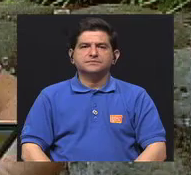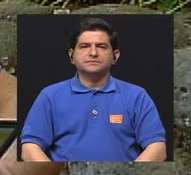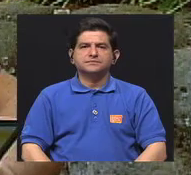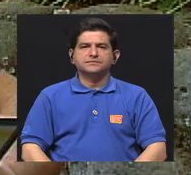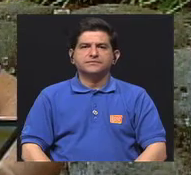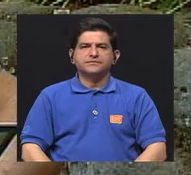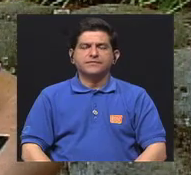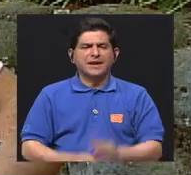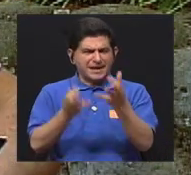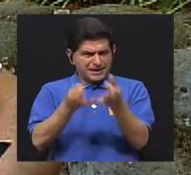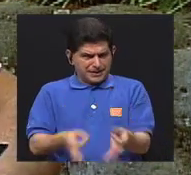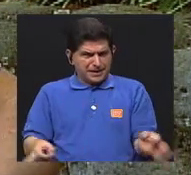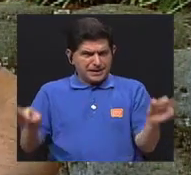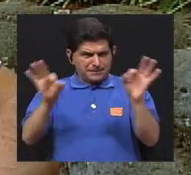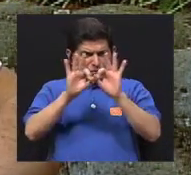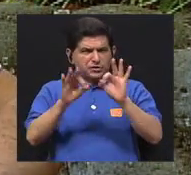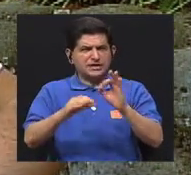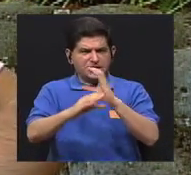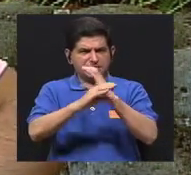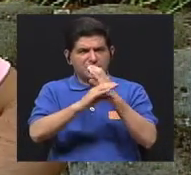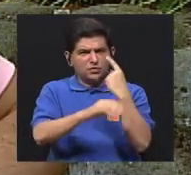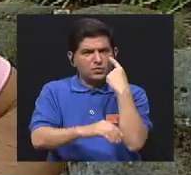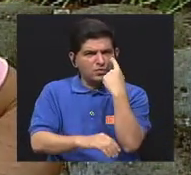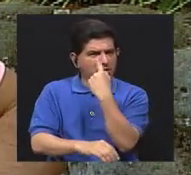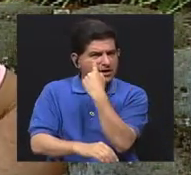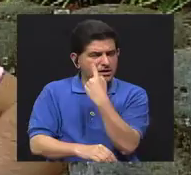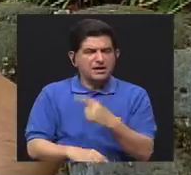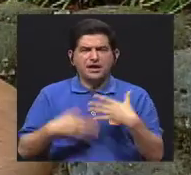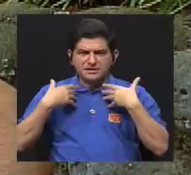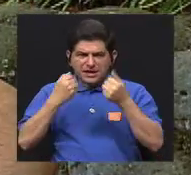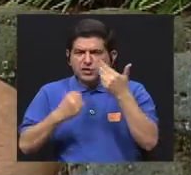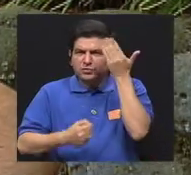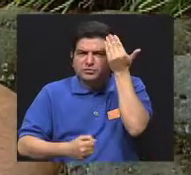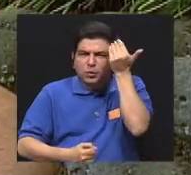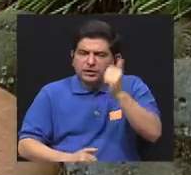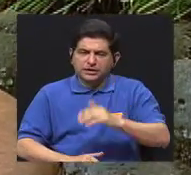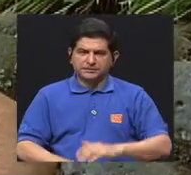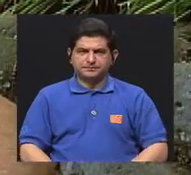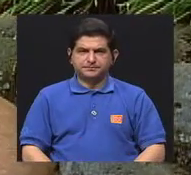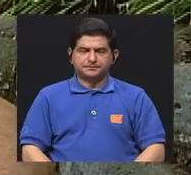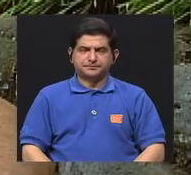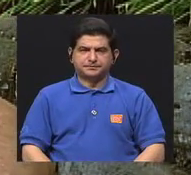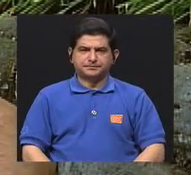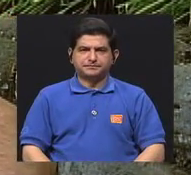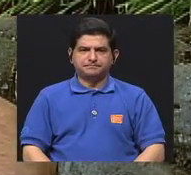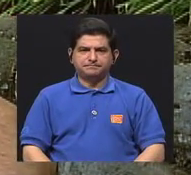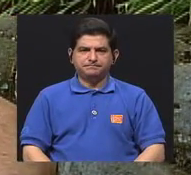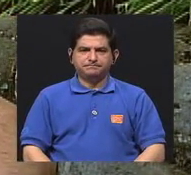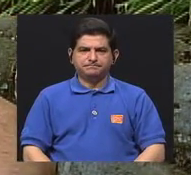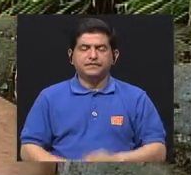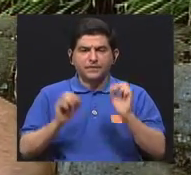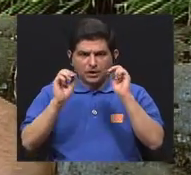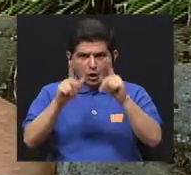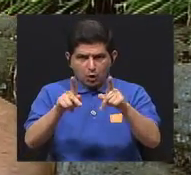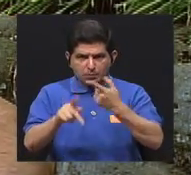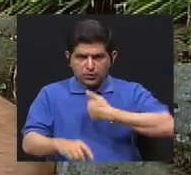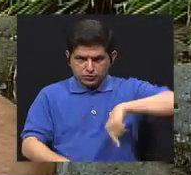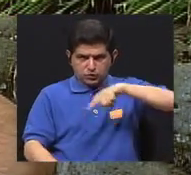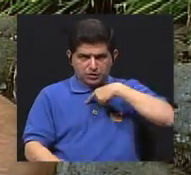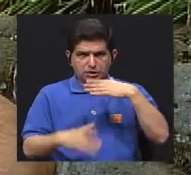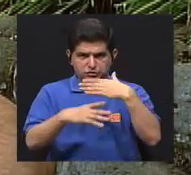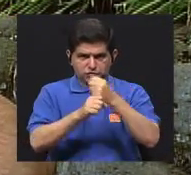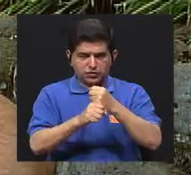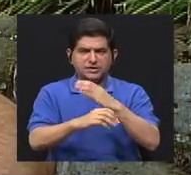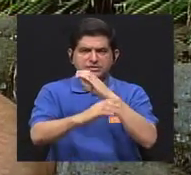¿por qué es importante cuidarla? ¿Por qué es importante cuidar la salud de los ojos? Existe la posibilidad de que nosotros